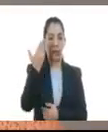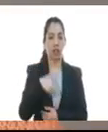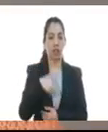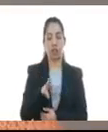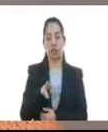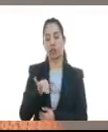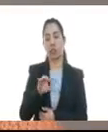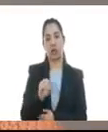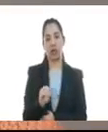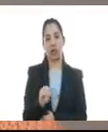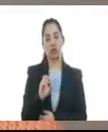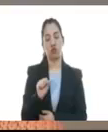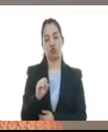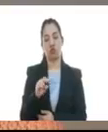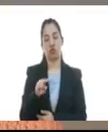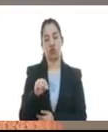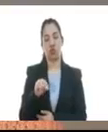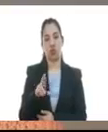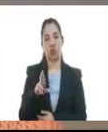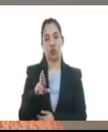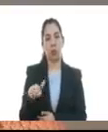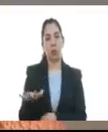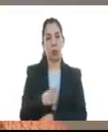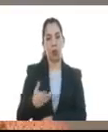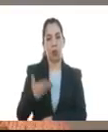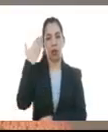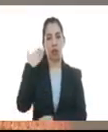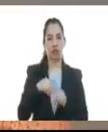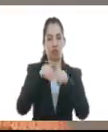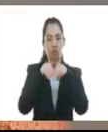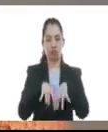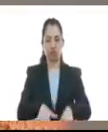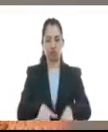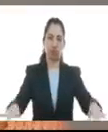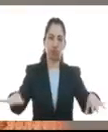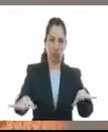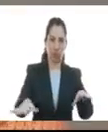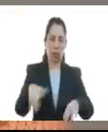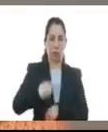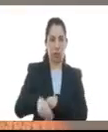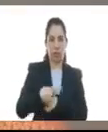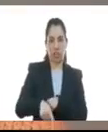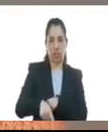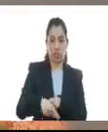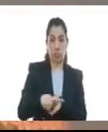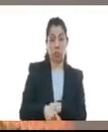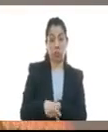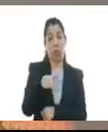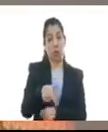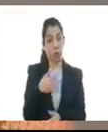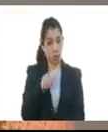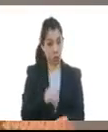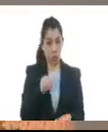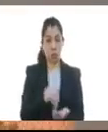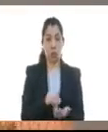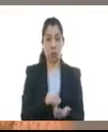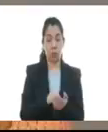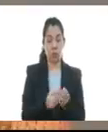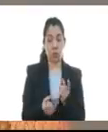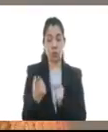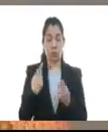que ocurrió aquí en mi estado en 2014 y que dejó pues tantas pérdidas que hasta la fecha siguen sin